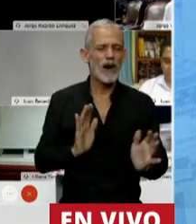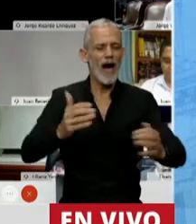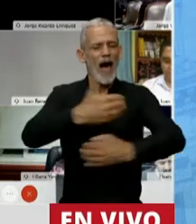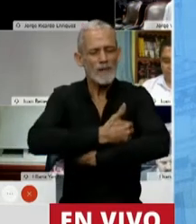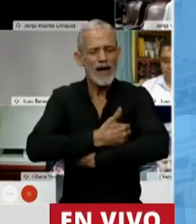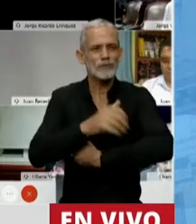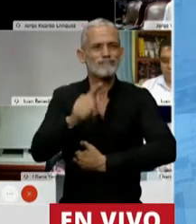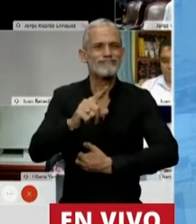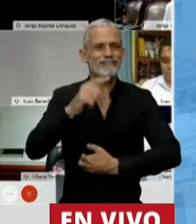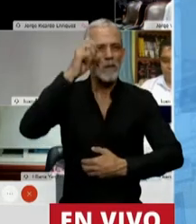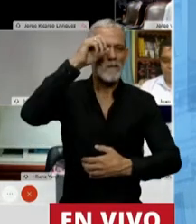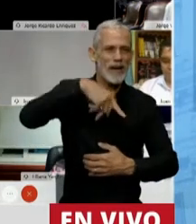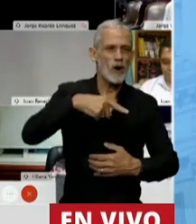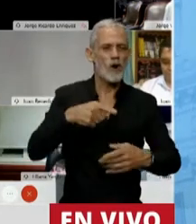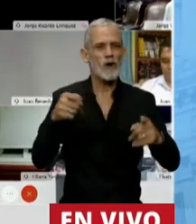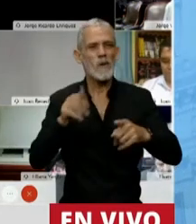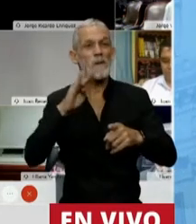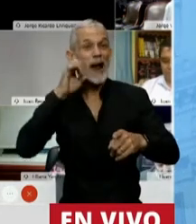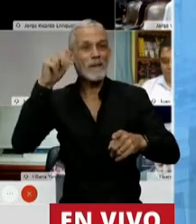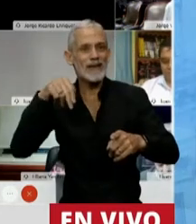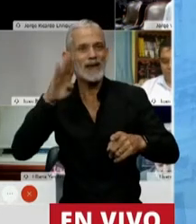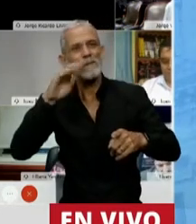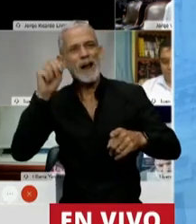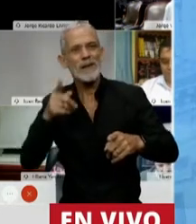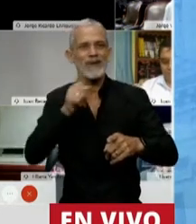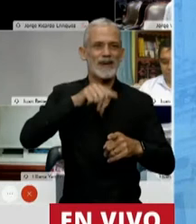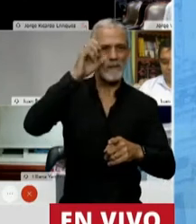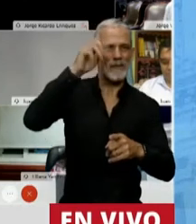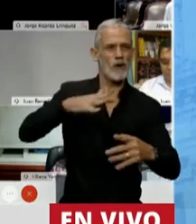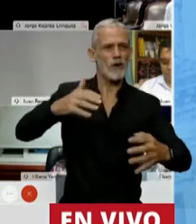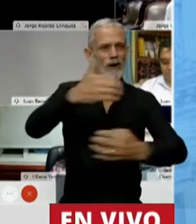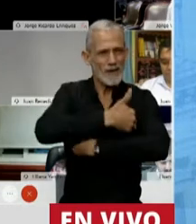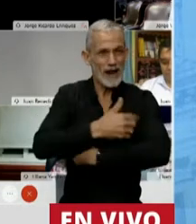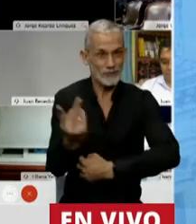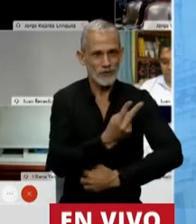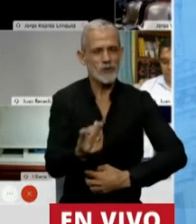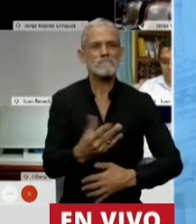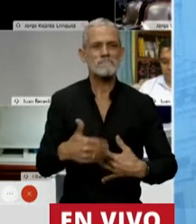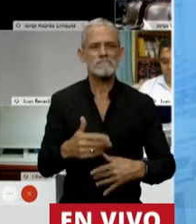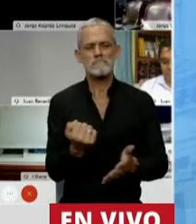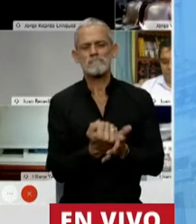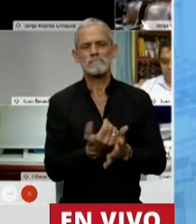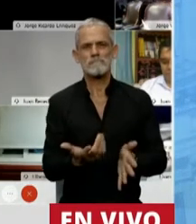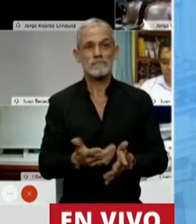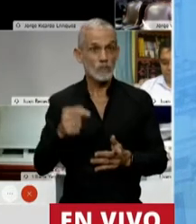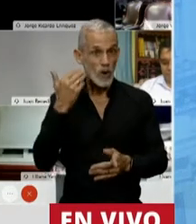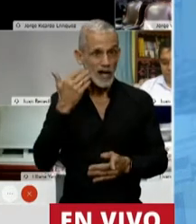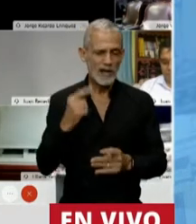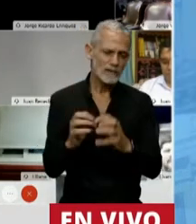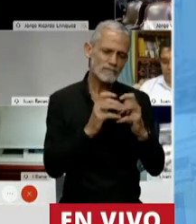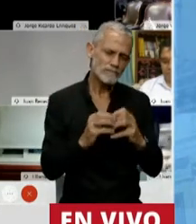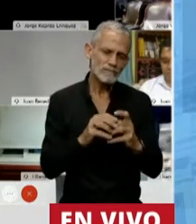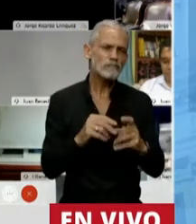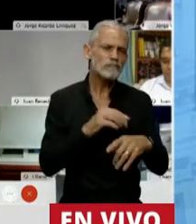que simbolizaba Perón, Balbín, Balbín, Perón. Y esta tarde, acá, debatiendo, en